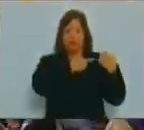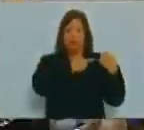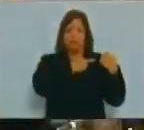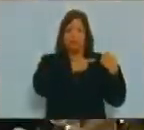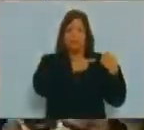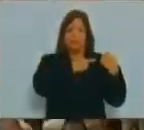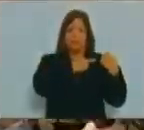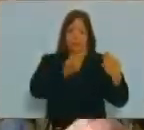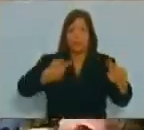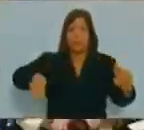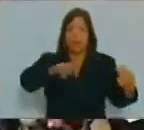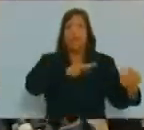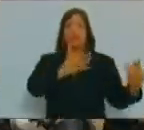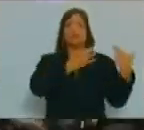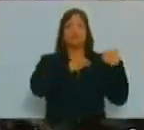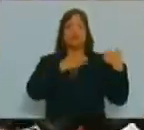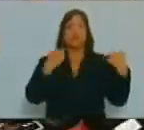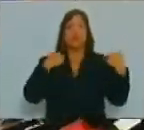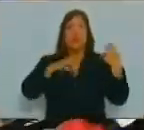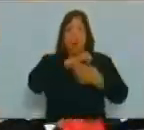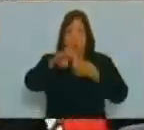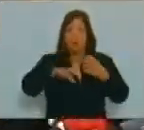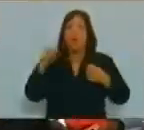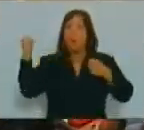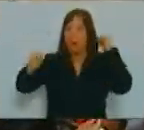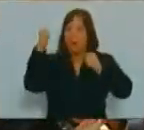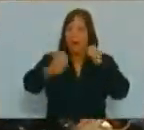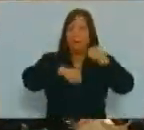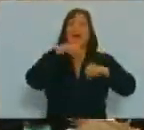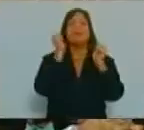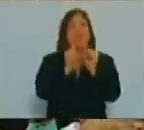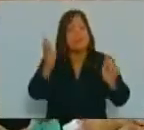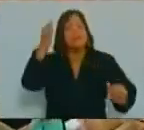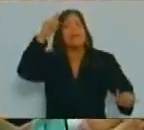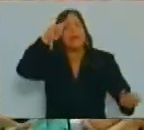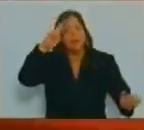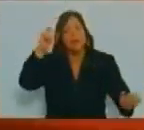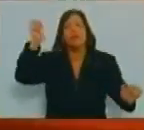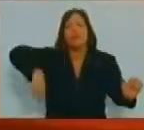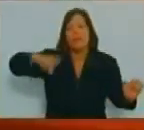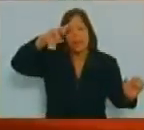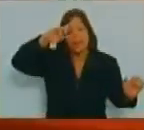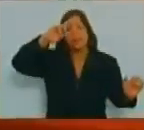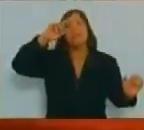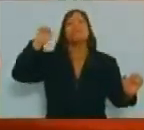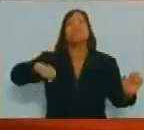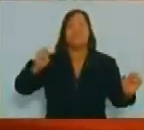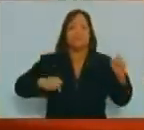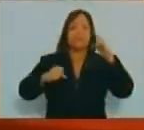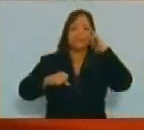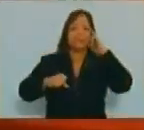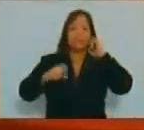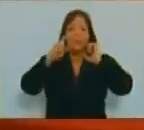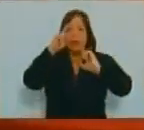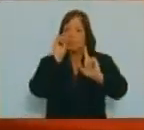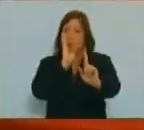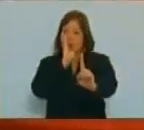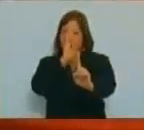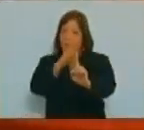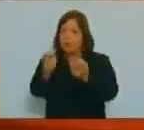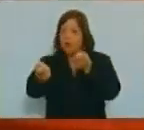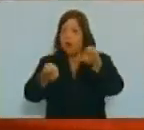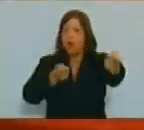pero estamos buscando el tema de la inseguridad criminal de la criminalidad violenta eso es algo dirigido